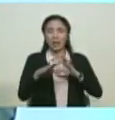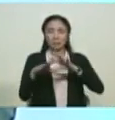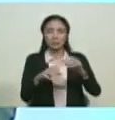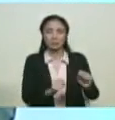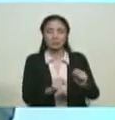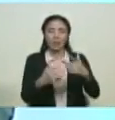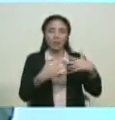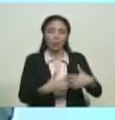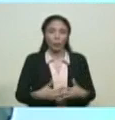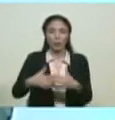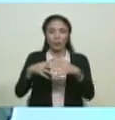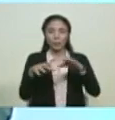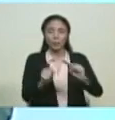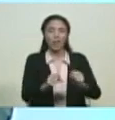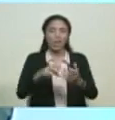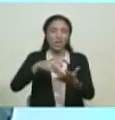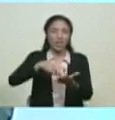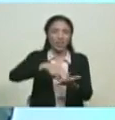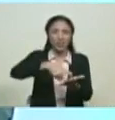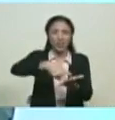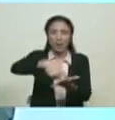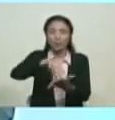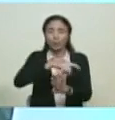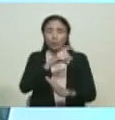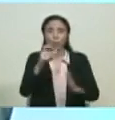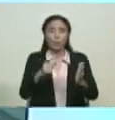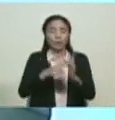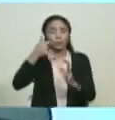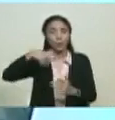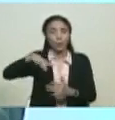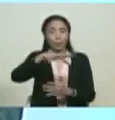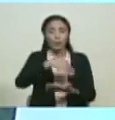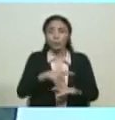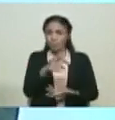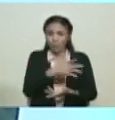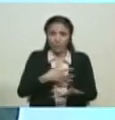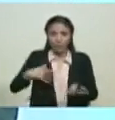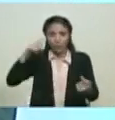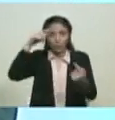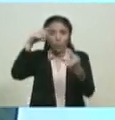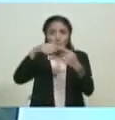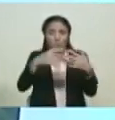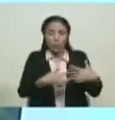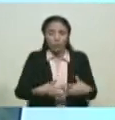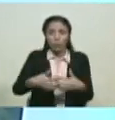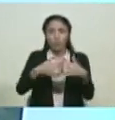de esclavitud para nuestro pueblo hacía eso lo que quiere el imperio